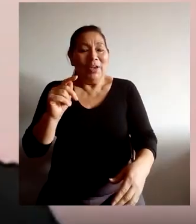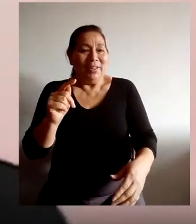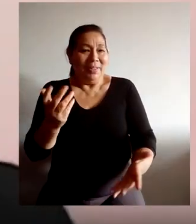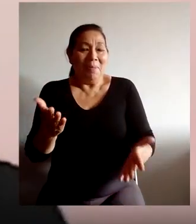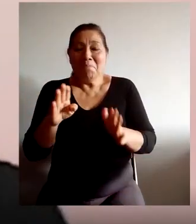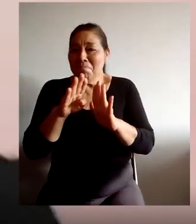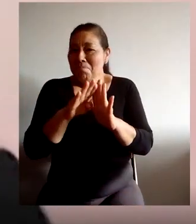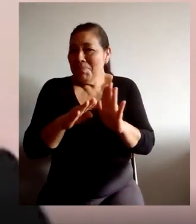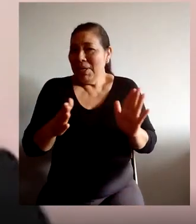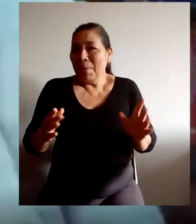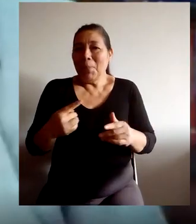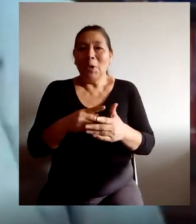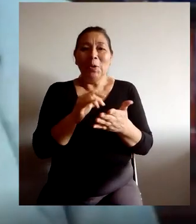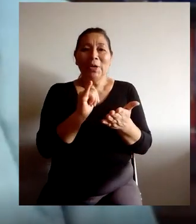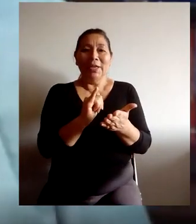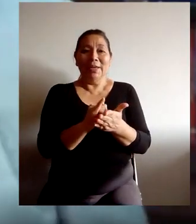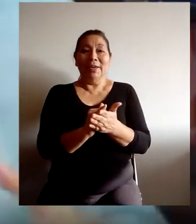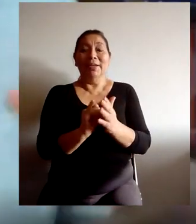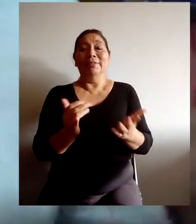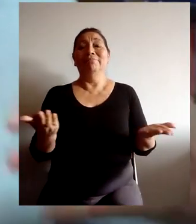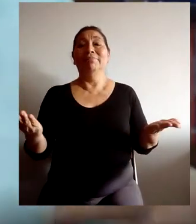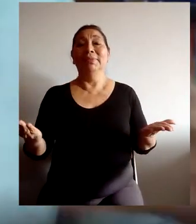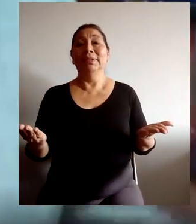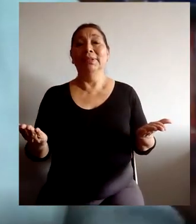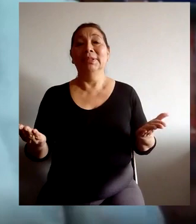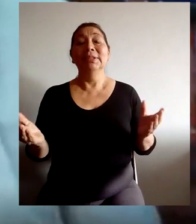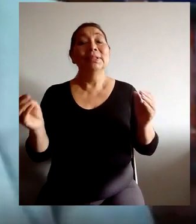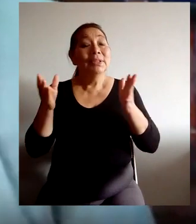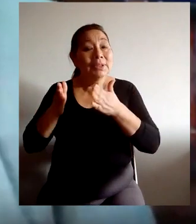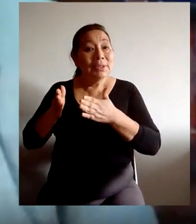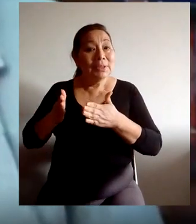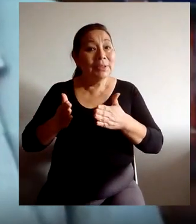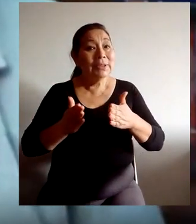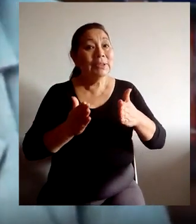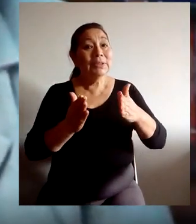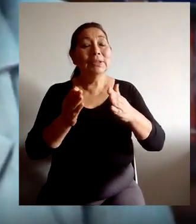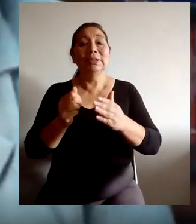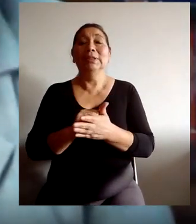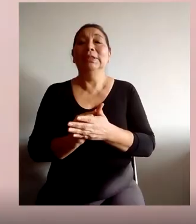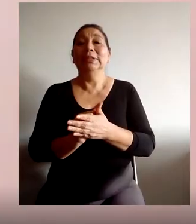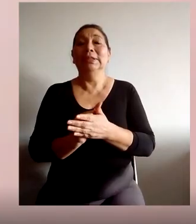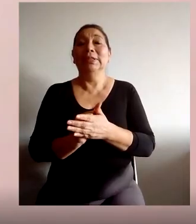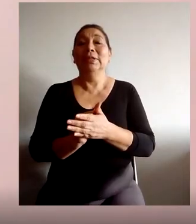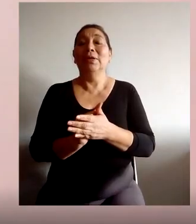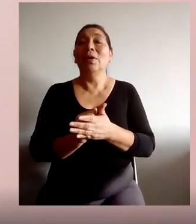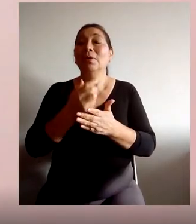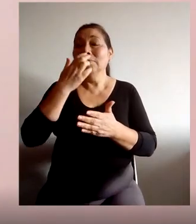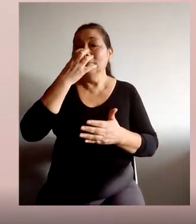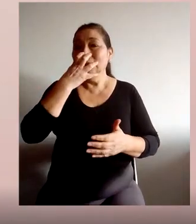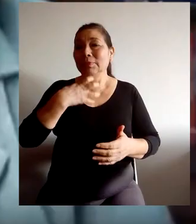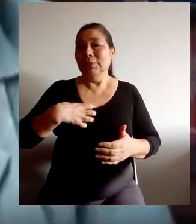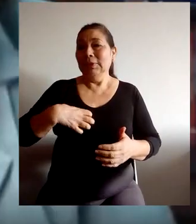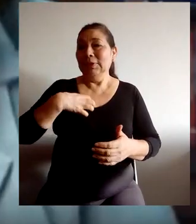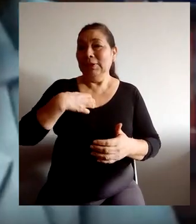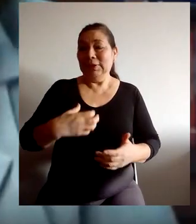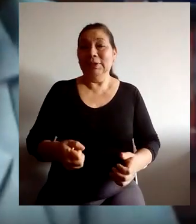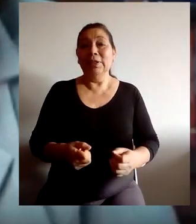paciente, un neumólogo, según su conocimiento práctico, ¿no?